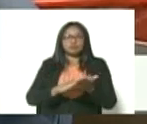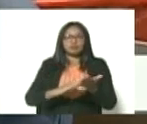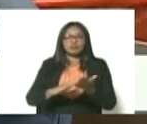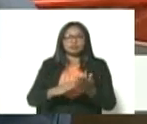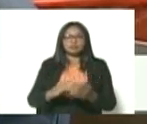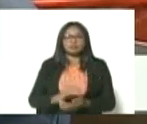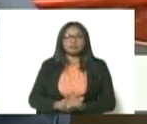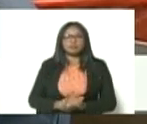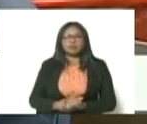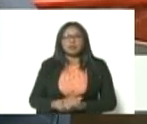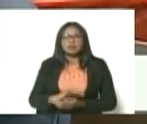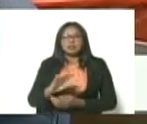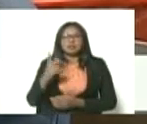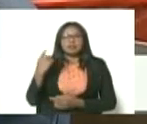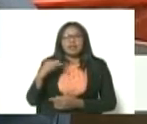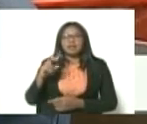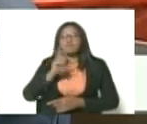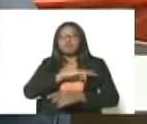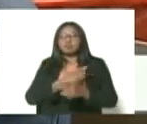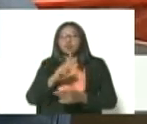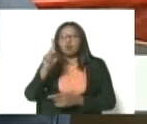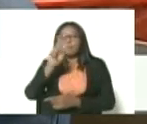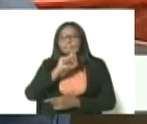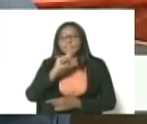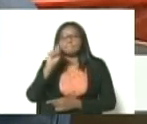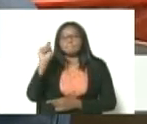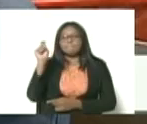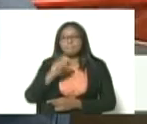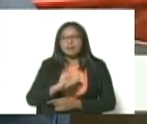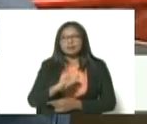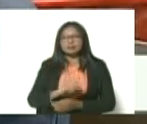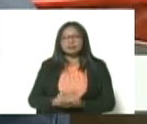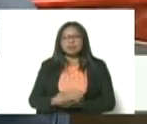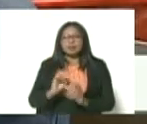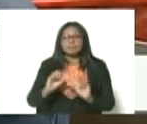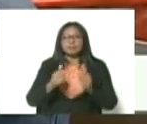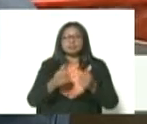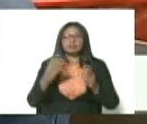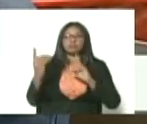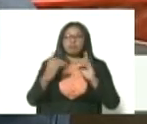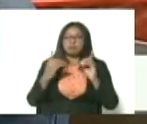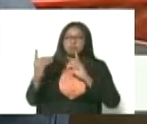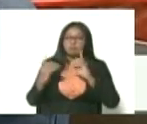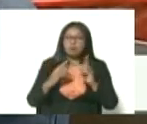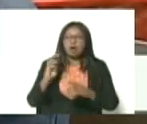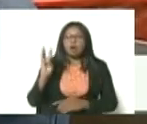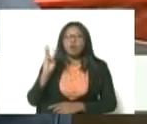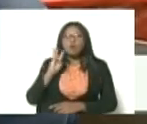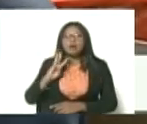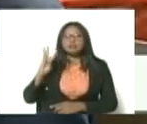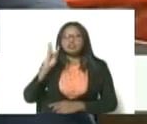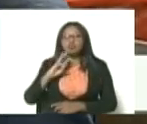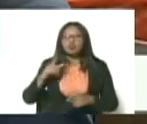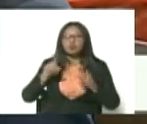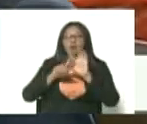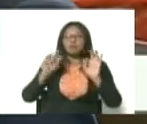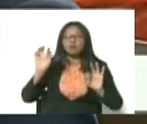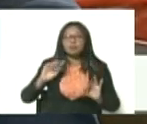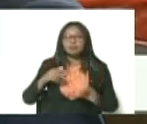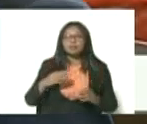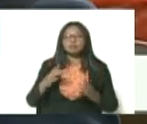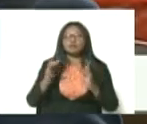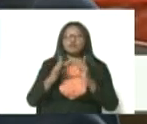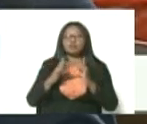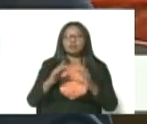un mes. Su gobierno ha comenzado un diálogo con Washington hacia estabilizar relaciones